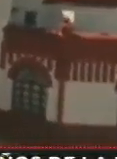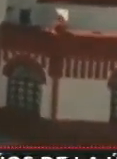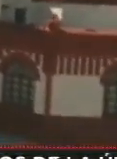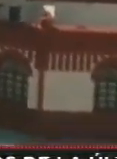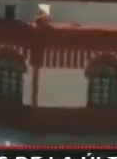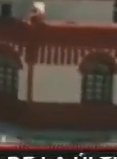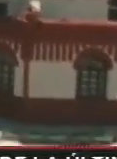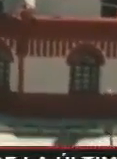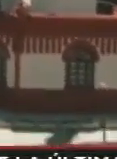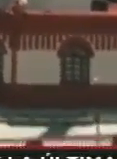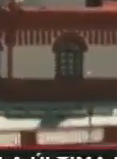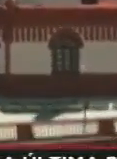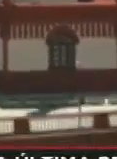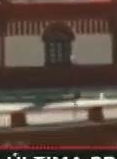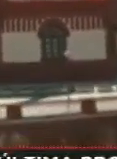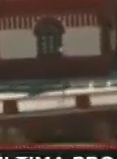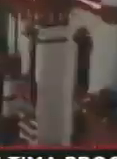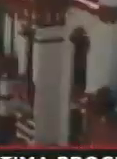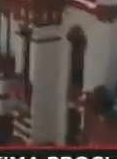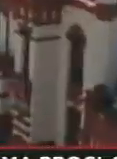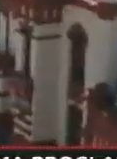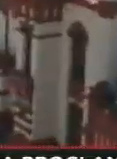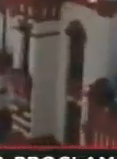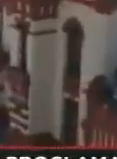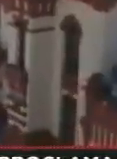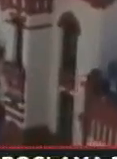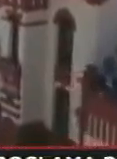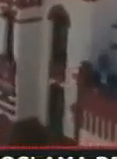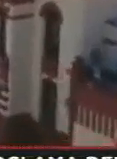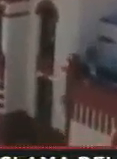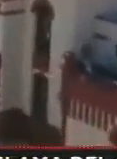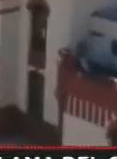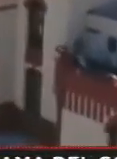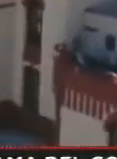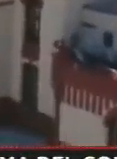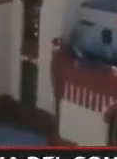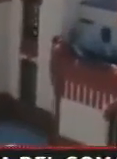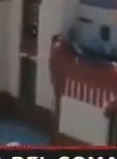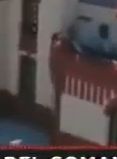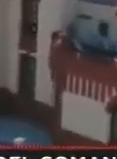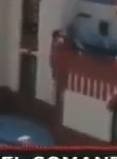cuartel de la montaña, acá en el 23 de enero, al oeste de la ciudad